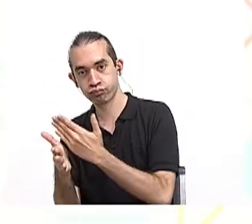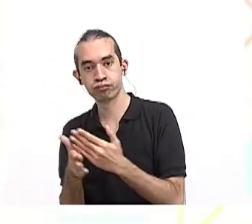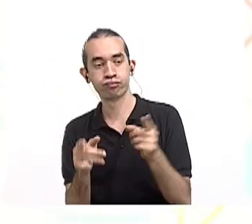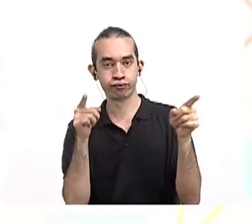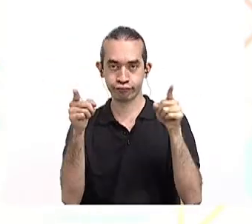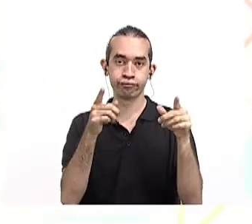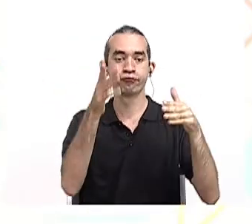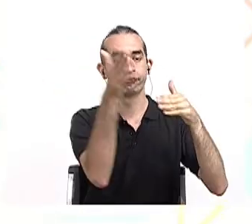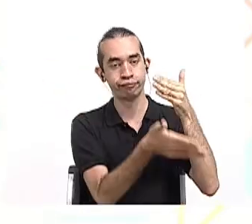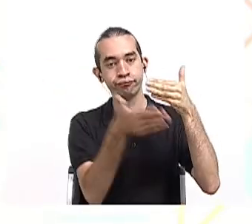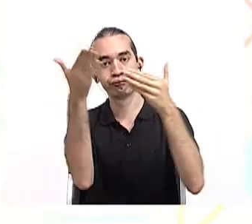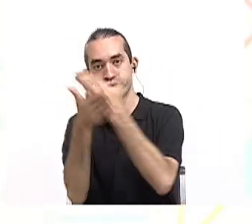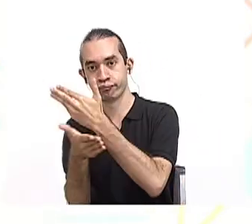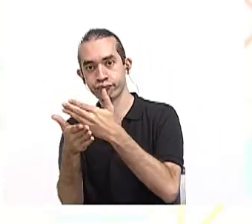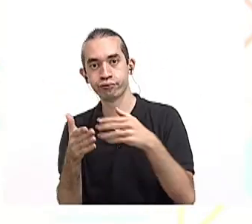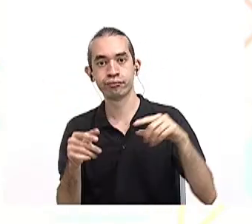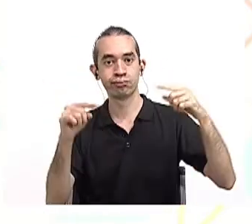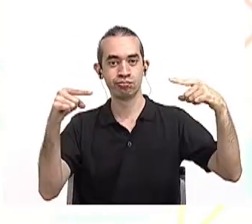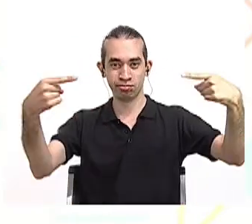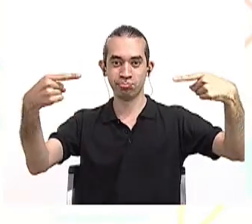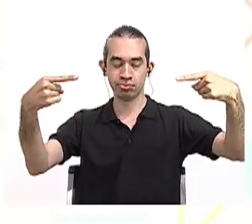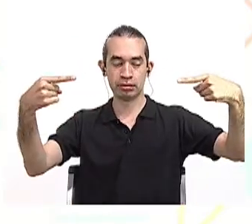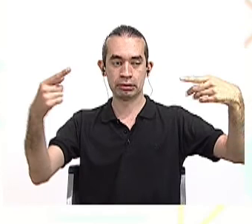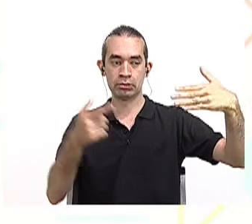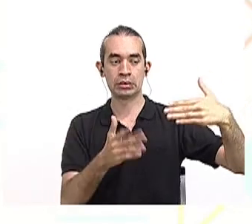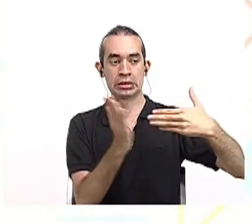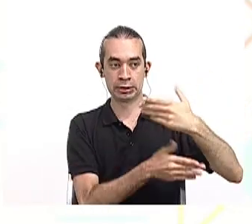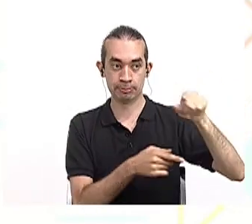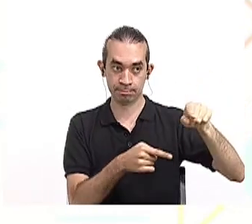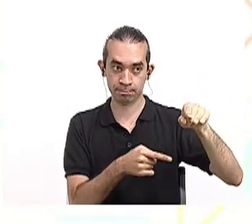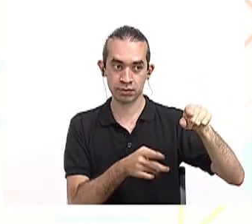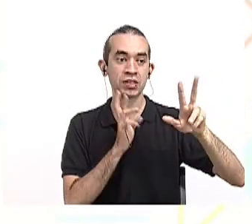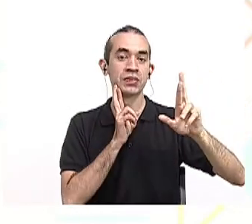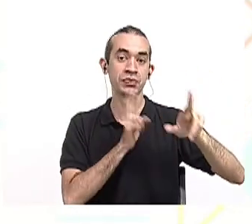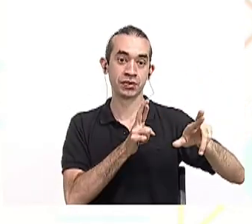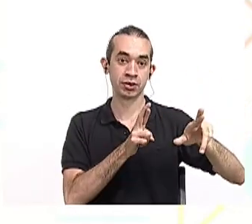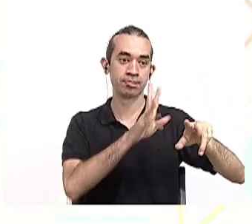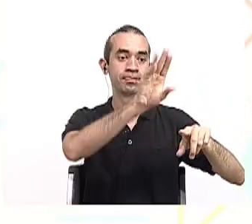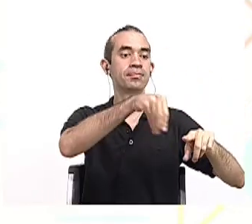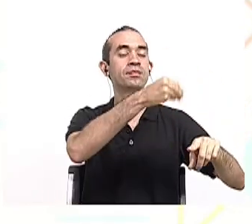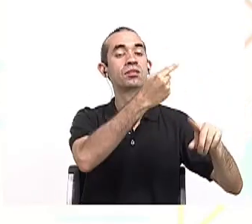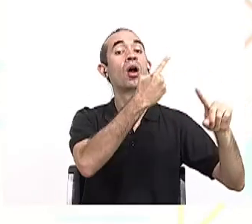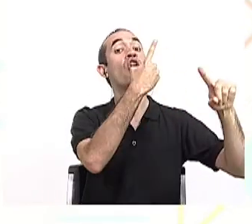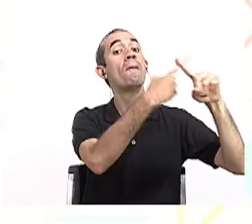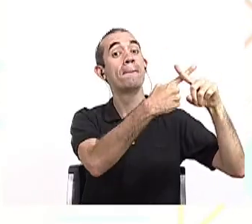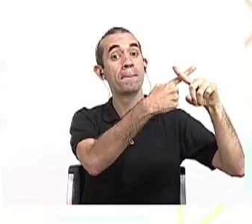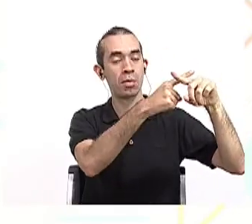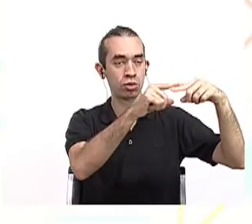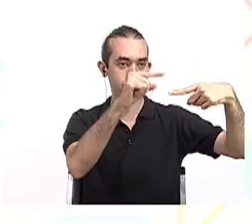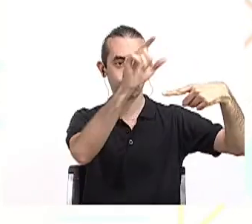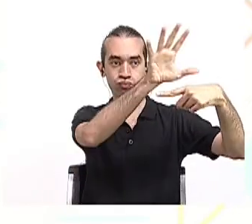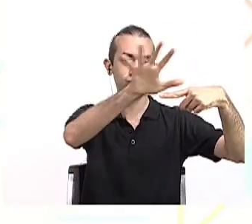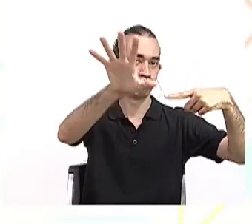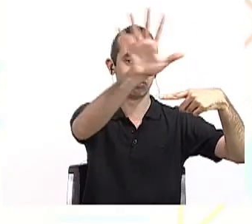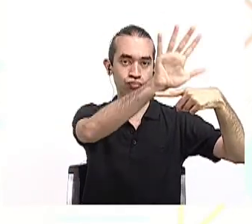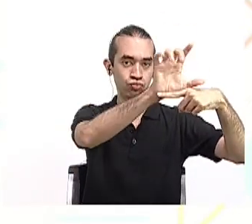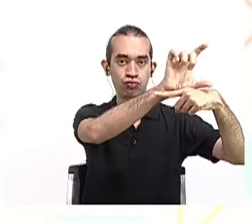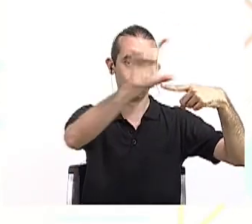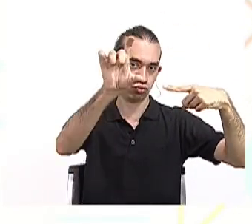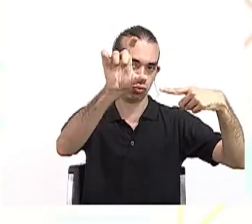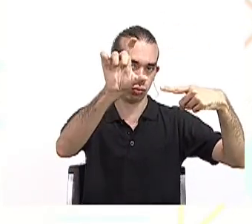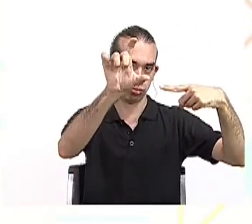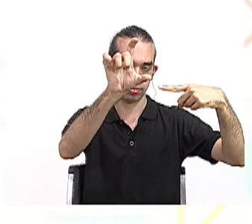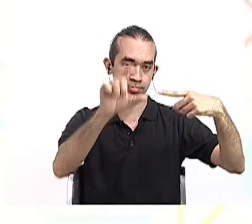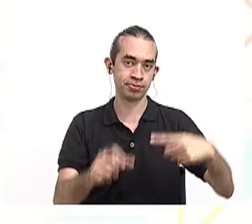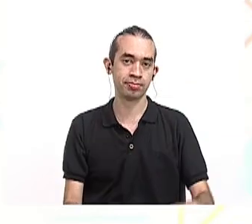cada denominador, recuerden que el resultado lo vamos a multiplicar por